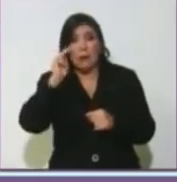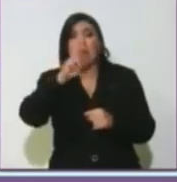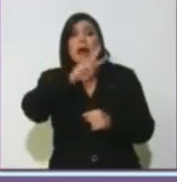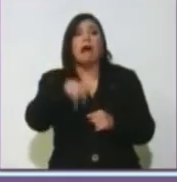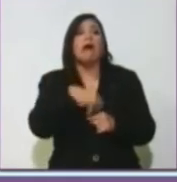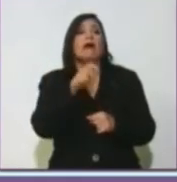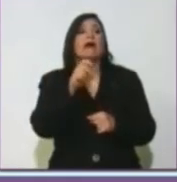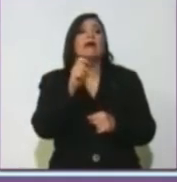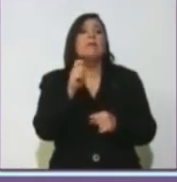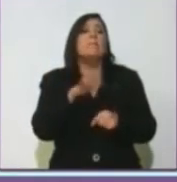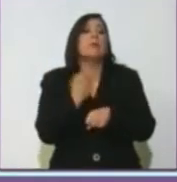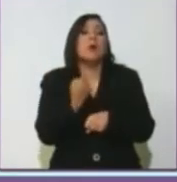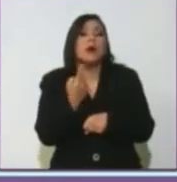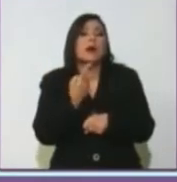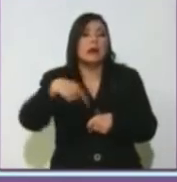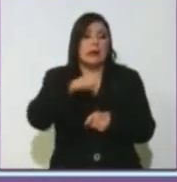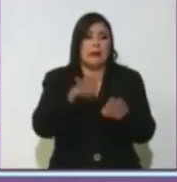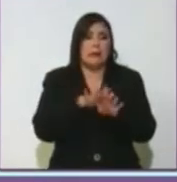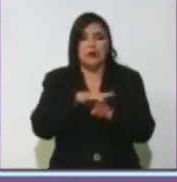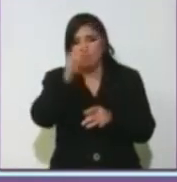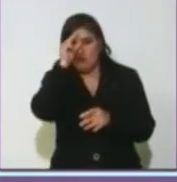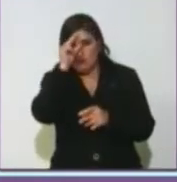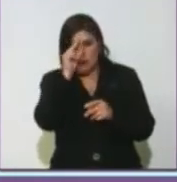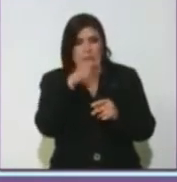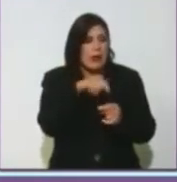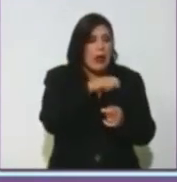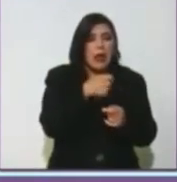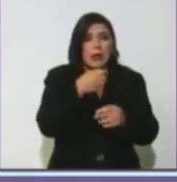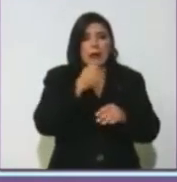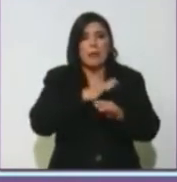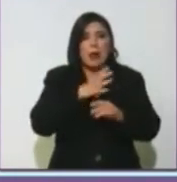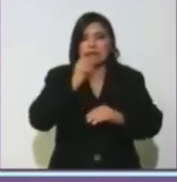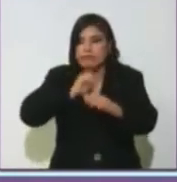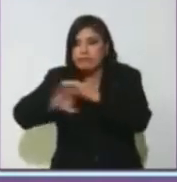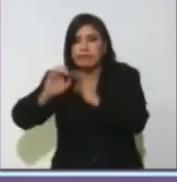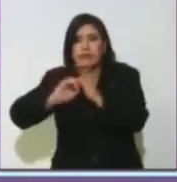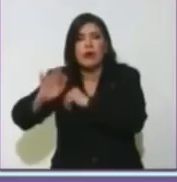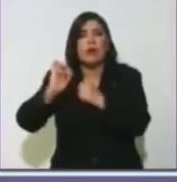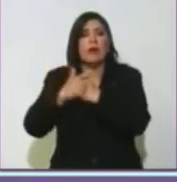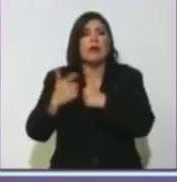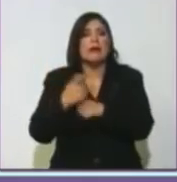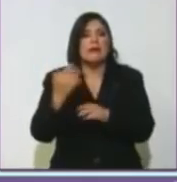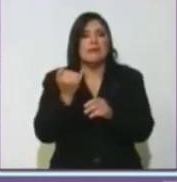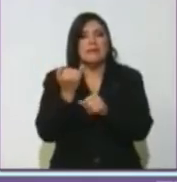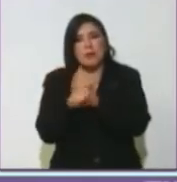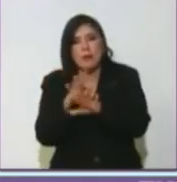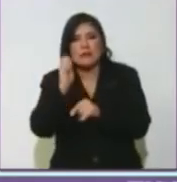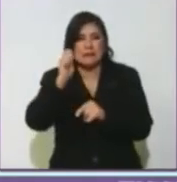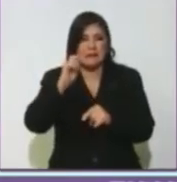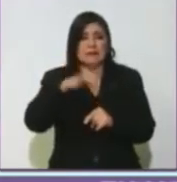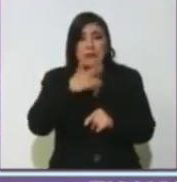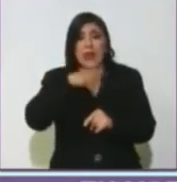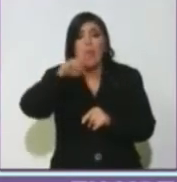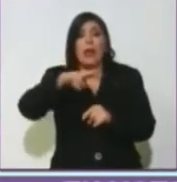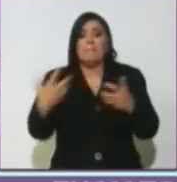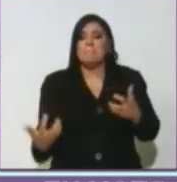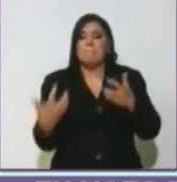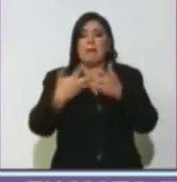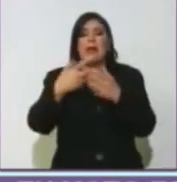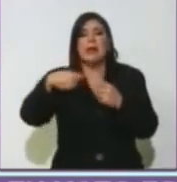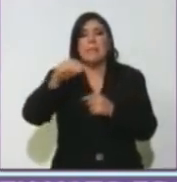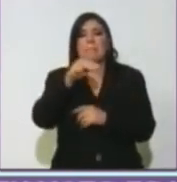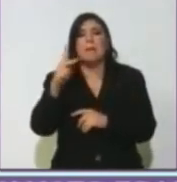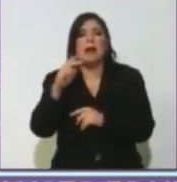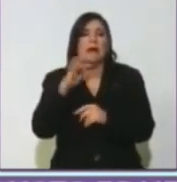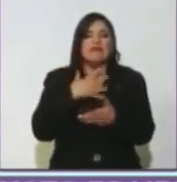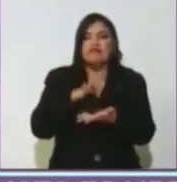porque en las fuerzas de inteligencia les están pasando información y operan en conjunto con los ministerios públicos